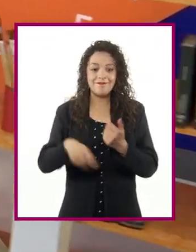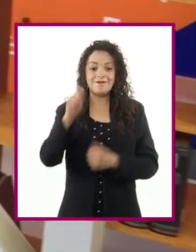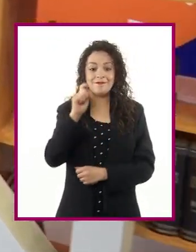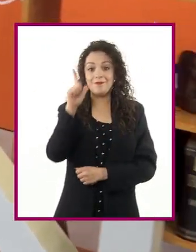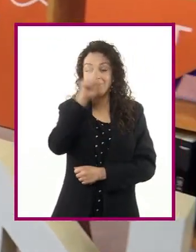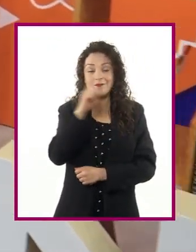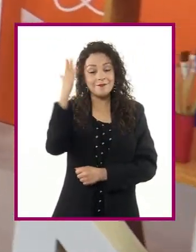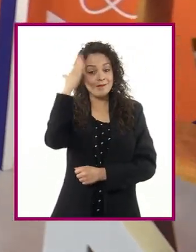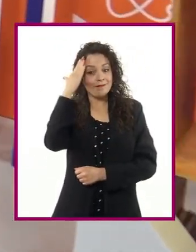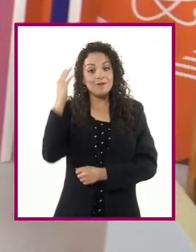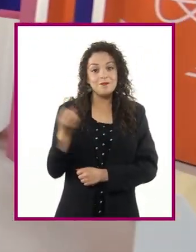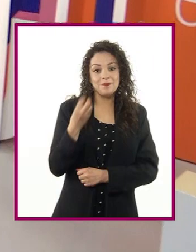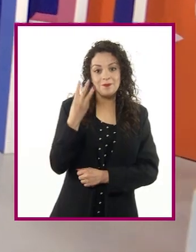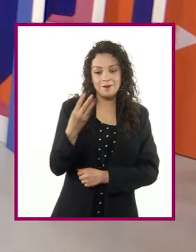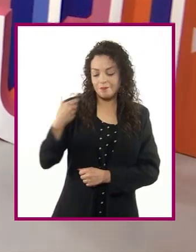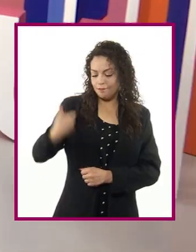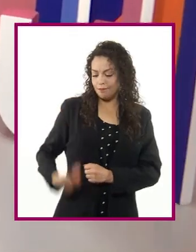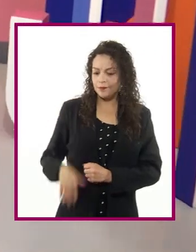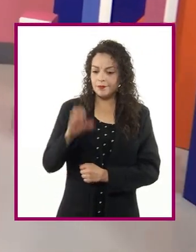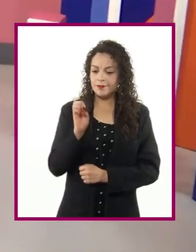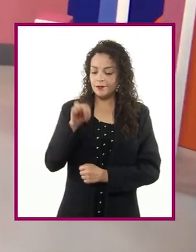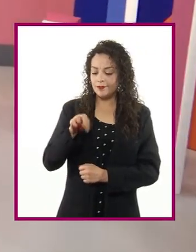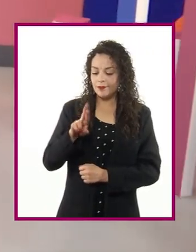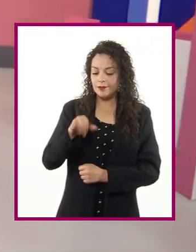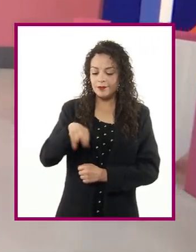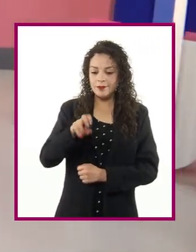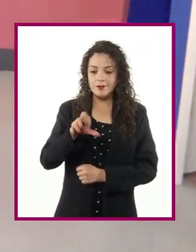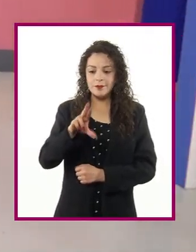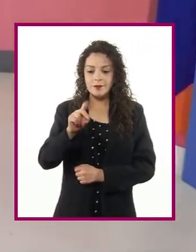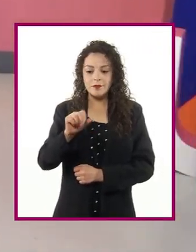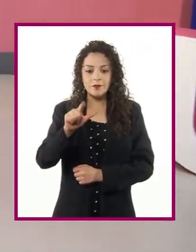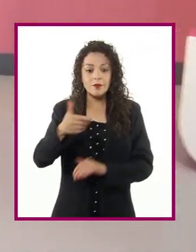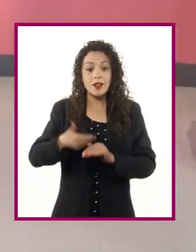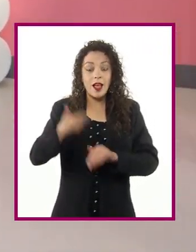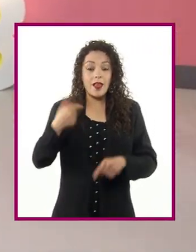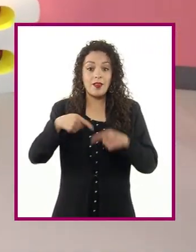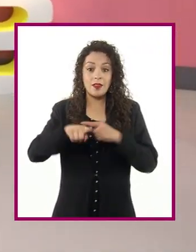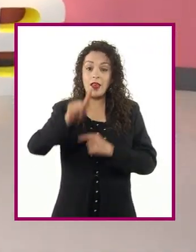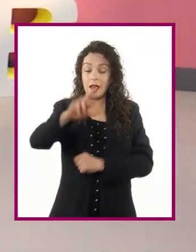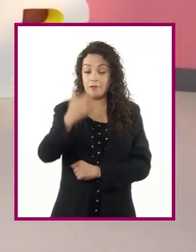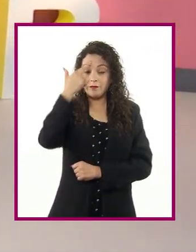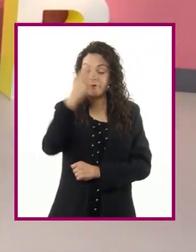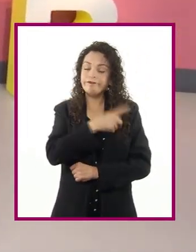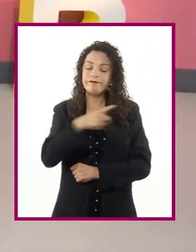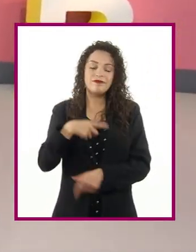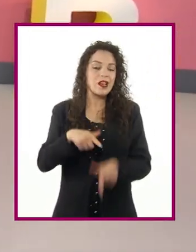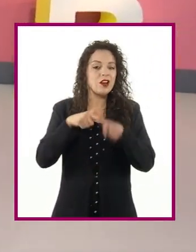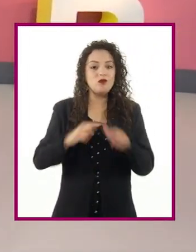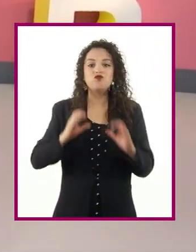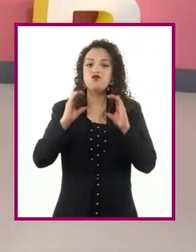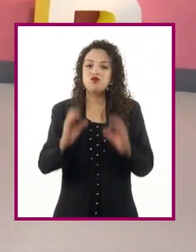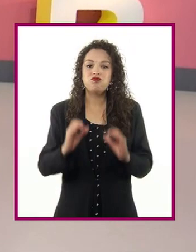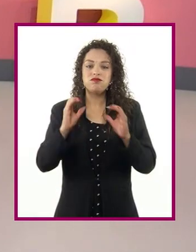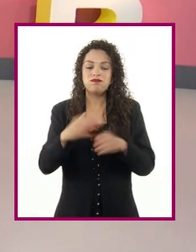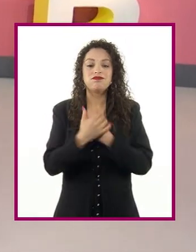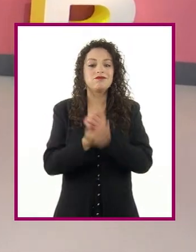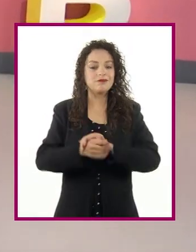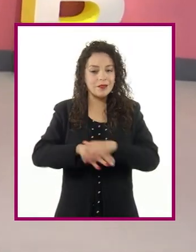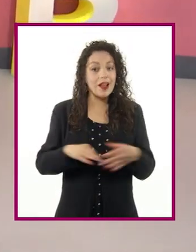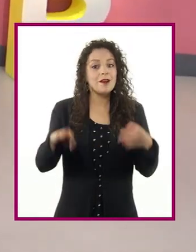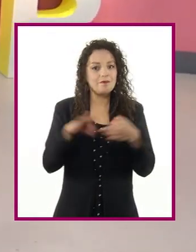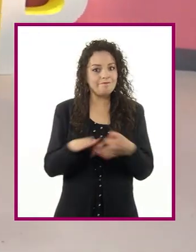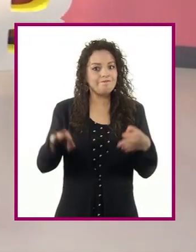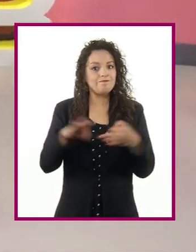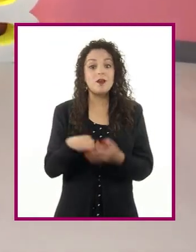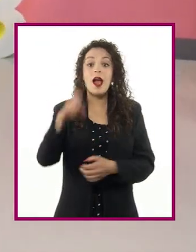Materna 3. Mi nombre es Enrique Rodal y antes de iniciar les recuerdo que debemos seguir cuidándonos, lavando frecuentemente nuestras